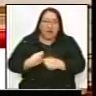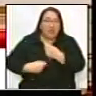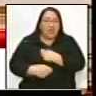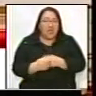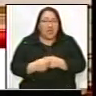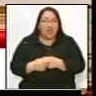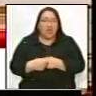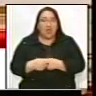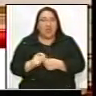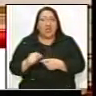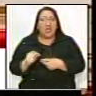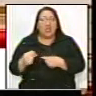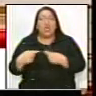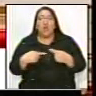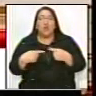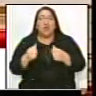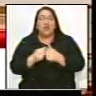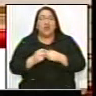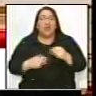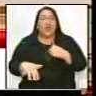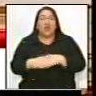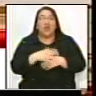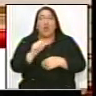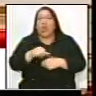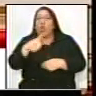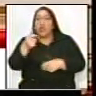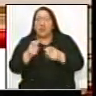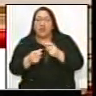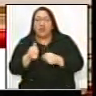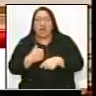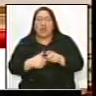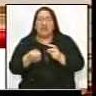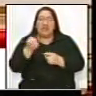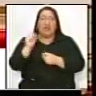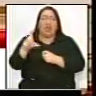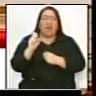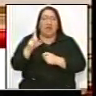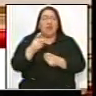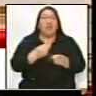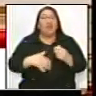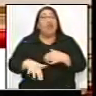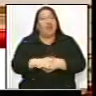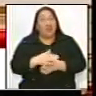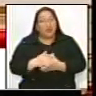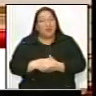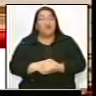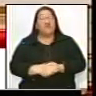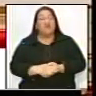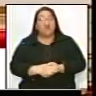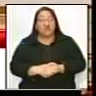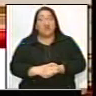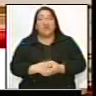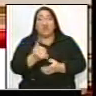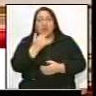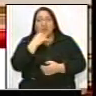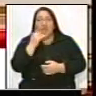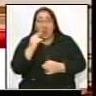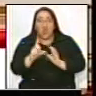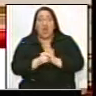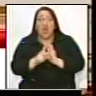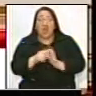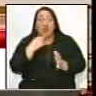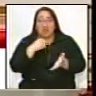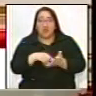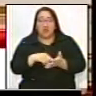licitarlo a otras personas a altos precios. A pesar que hay una ley que decía